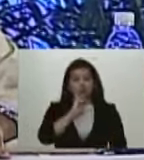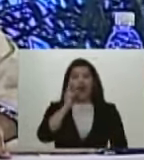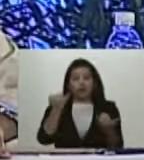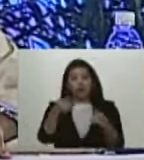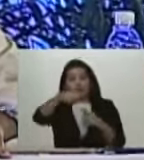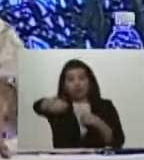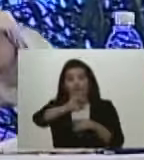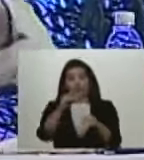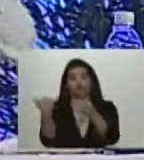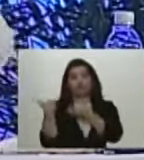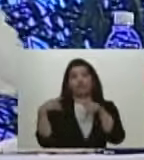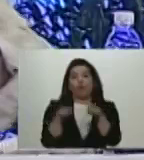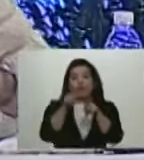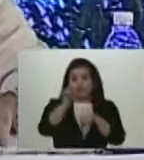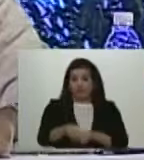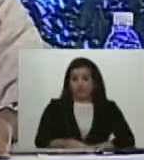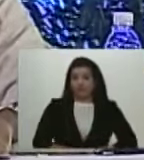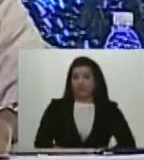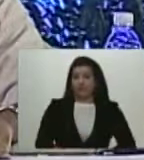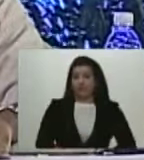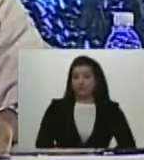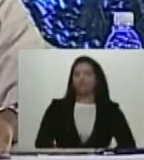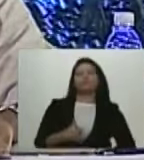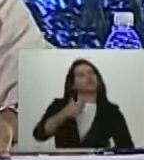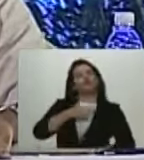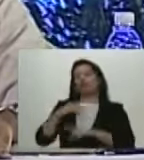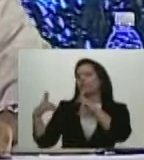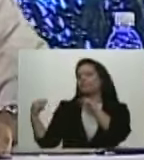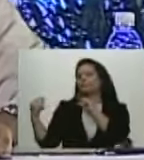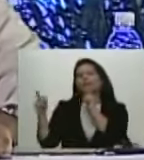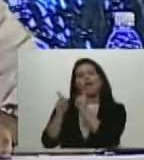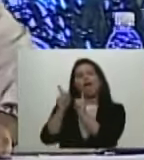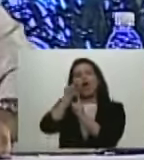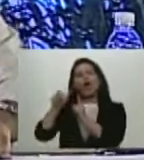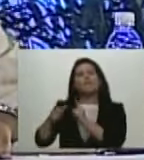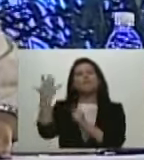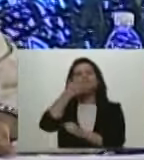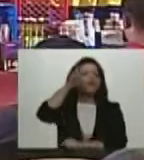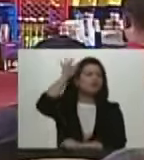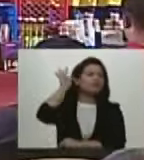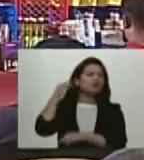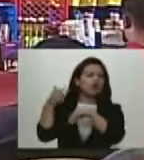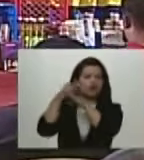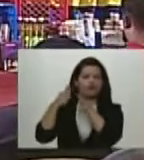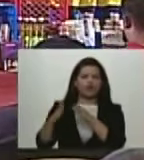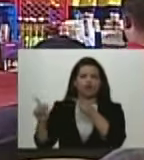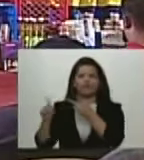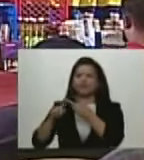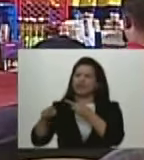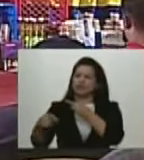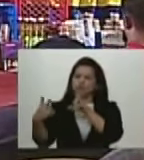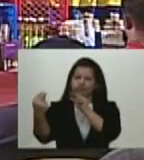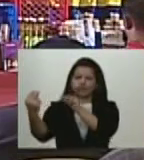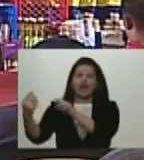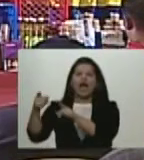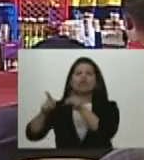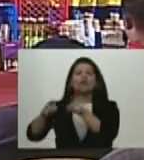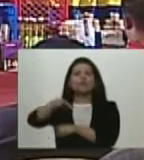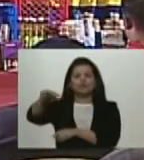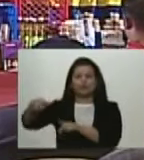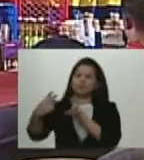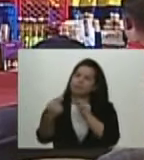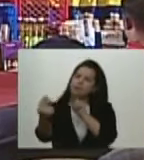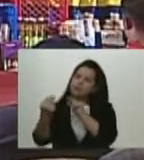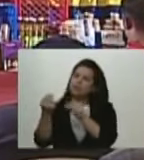y venía hablando también con algunos invitados internacionales. ¿Qué tarea tan colosal la del comandante Chávez? Empezar